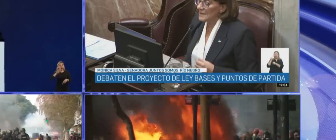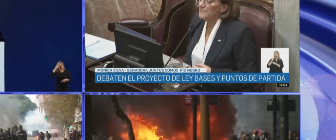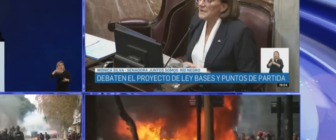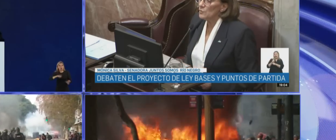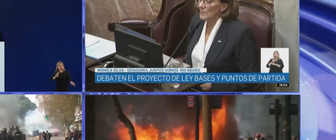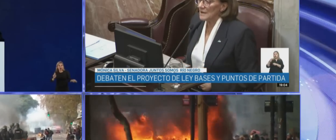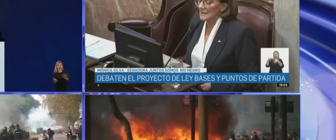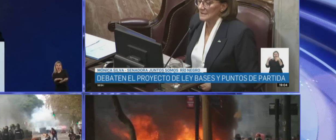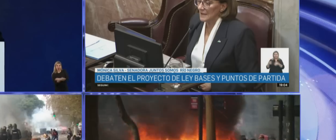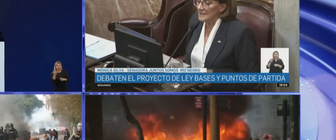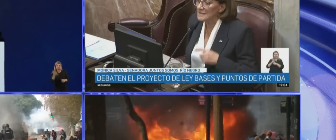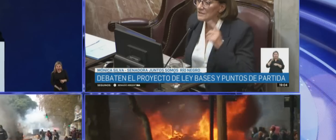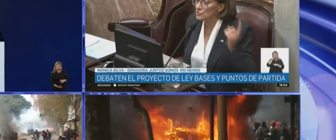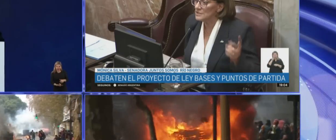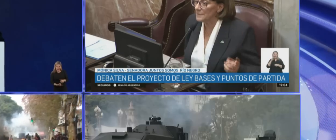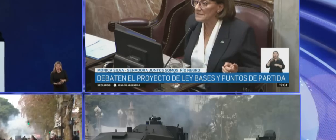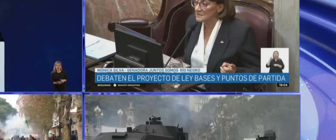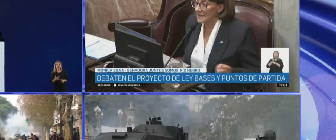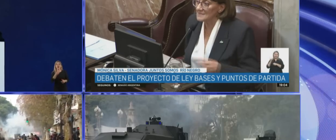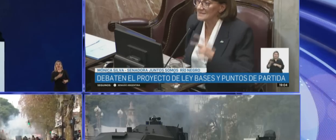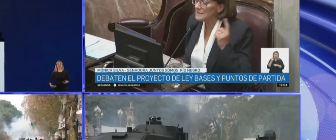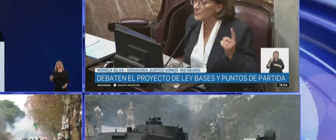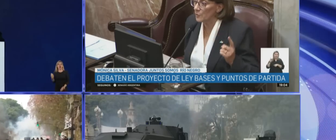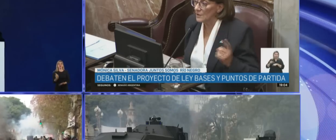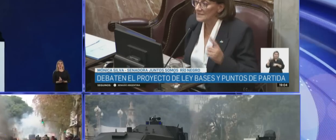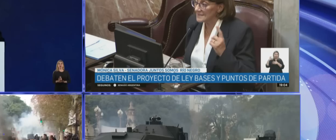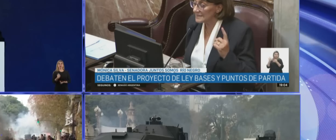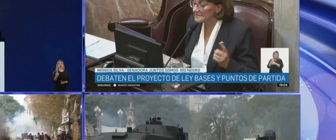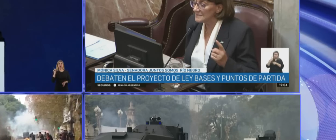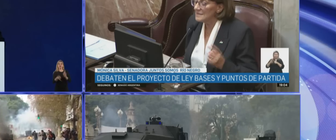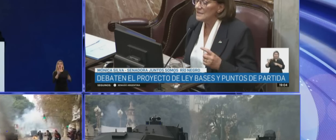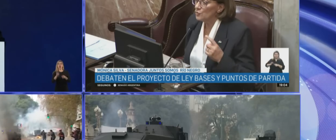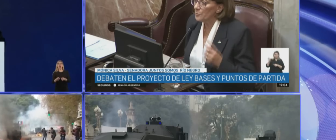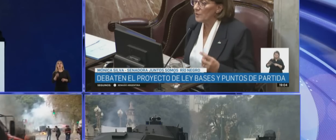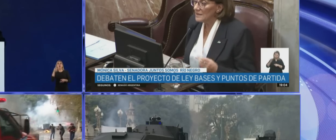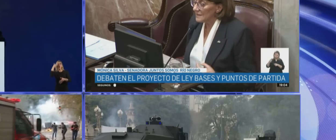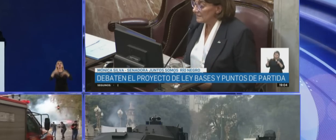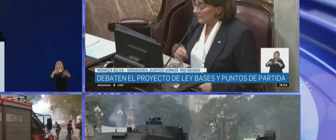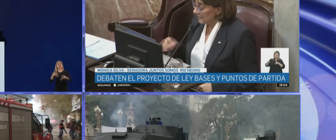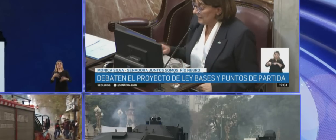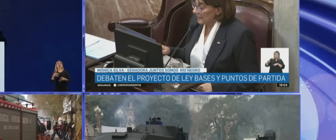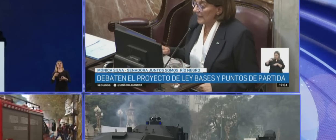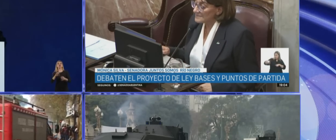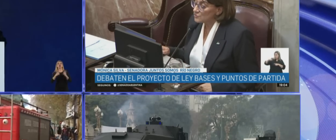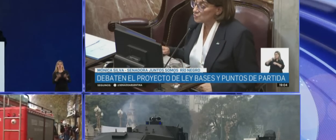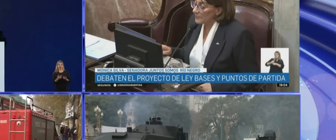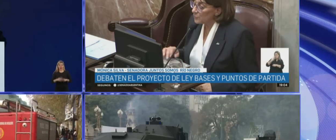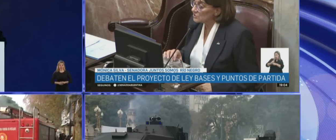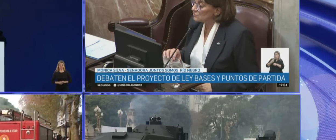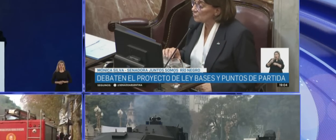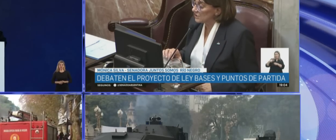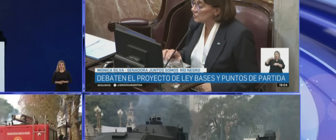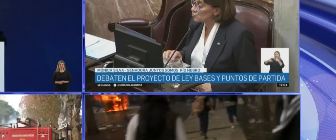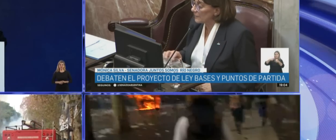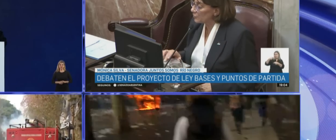un vicio en la raíz, que es la intervención estatal como instrumento para impartir justicia social. Tienen que entender que